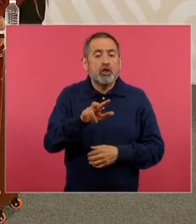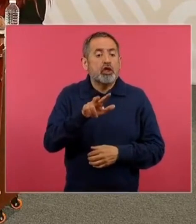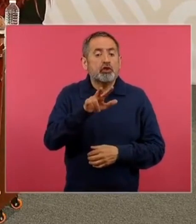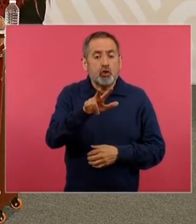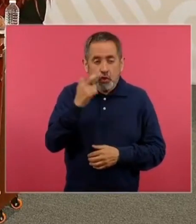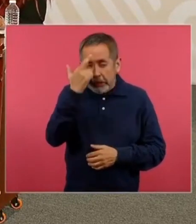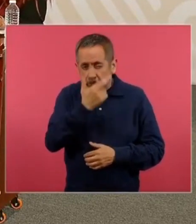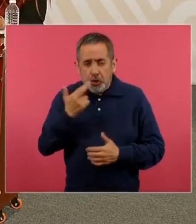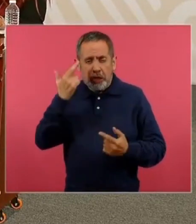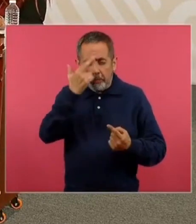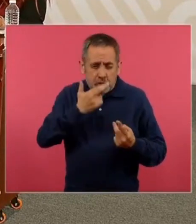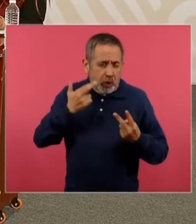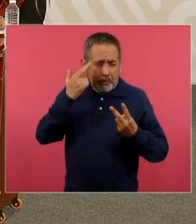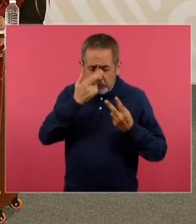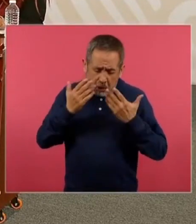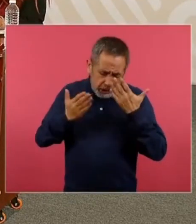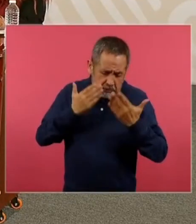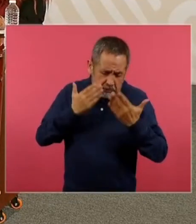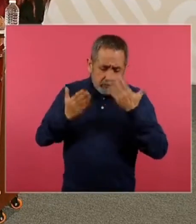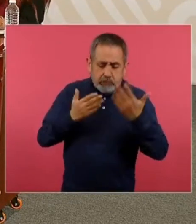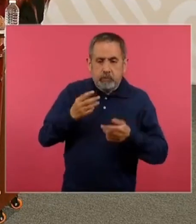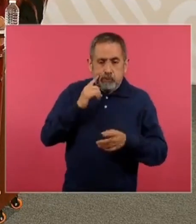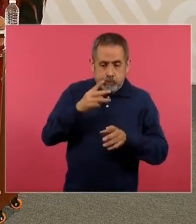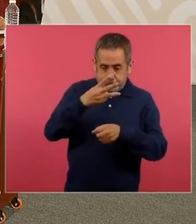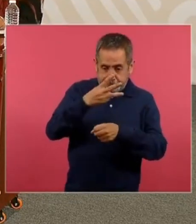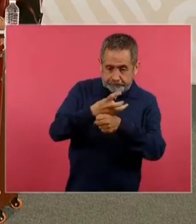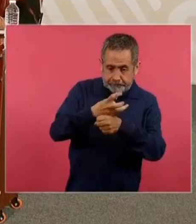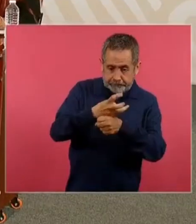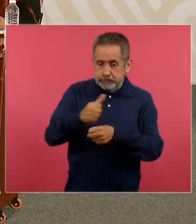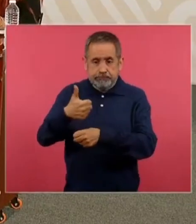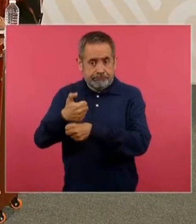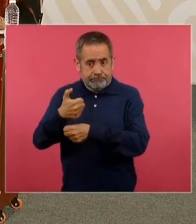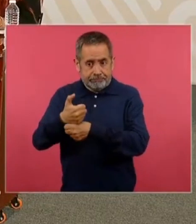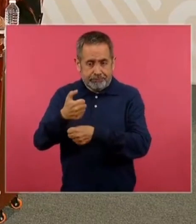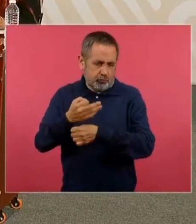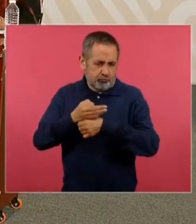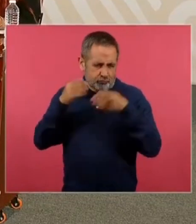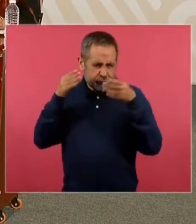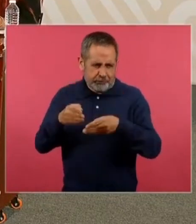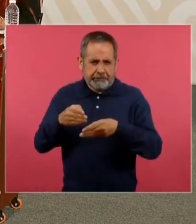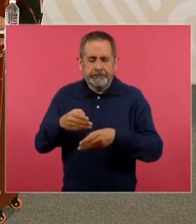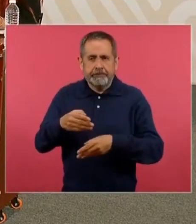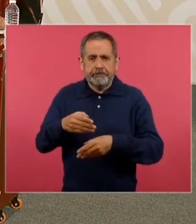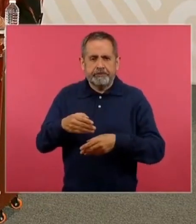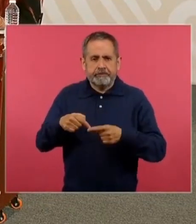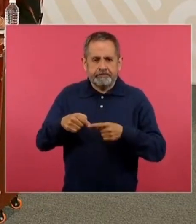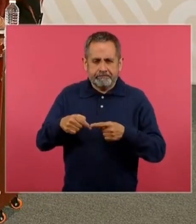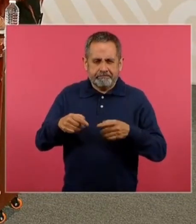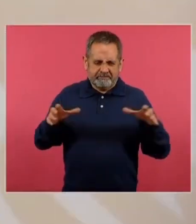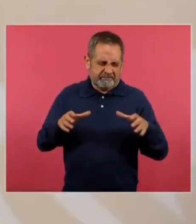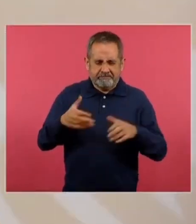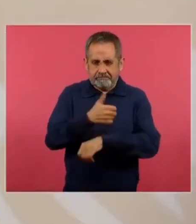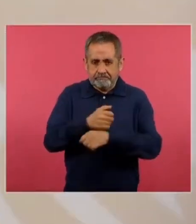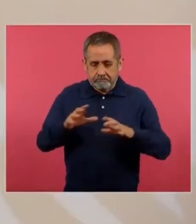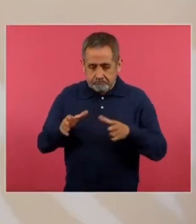418 revisiones. En el caso de tercero a sexto de primaria, que nos ocupa en estos días, en estas semanas, la familia de primaria,